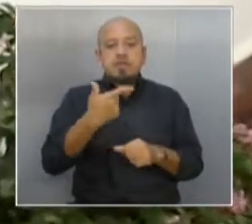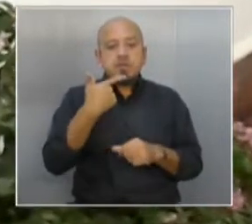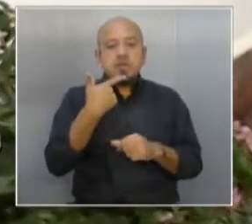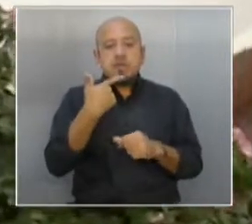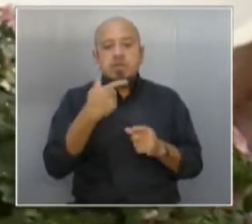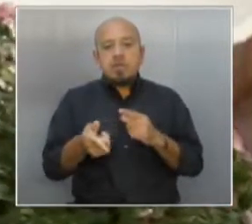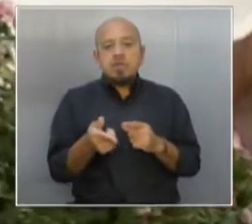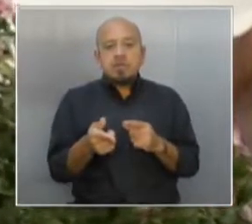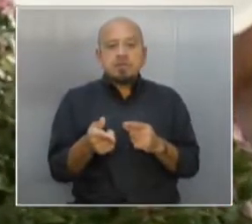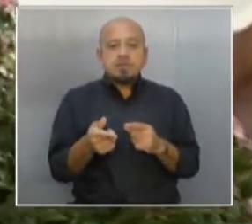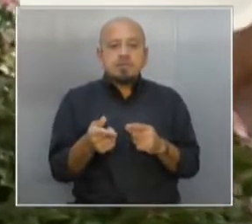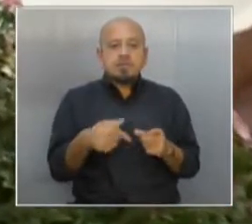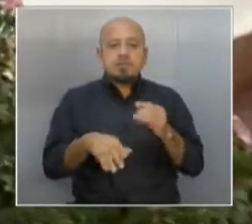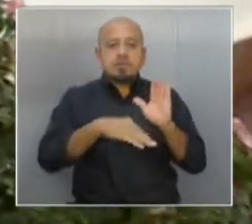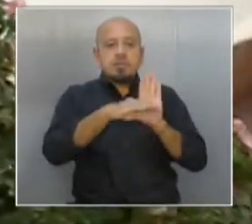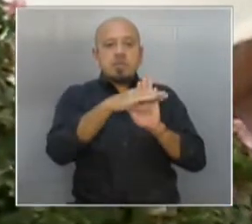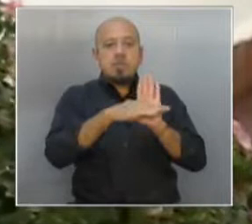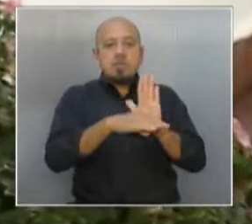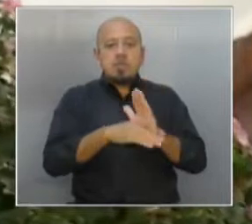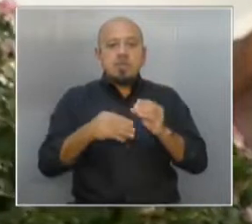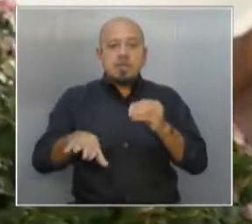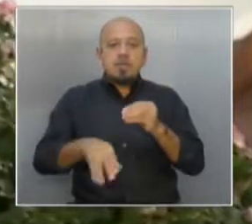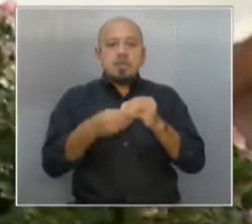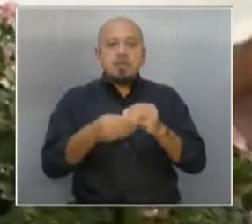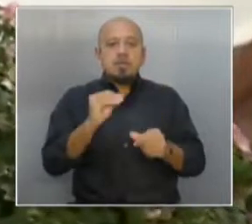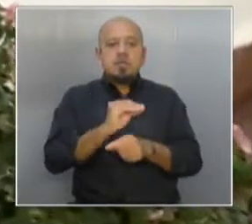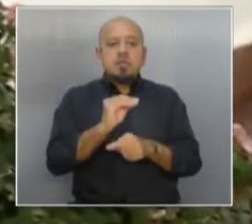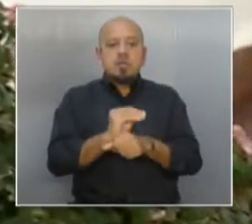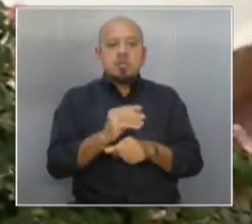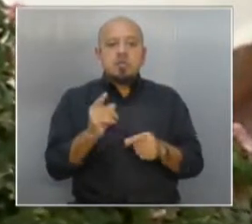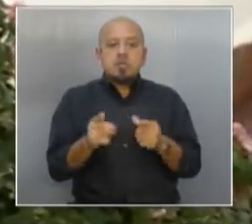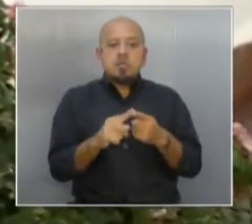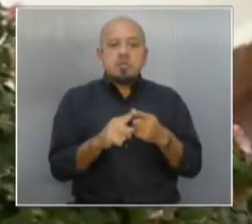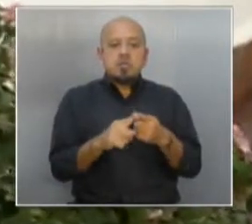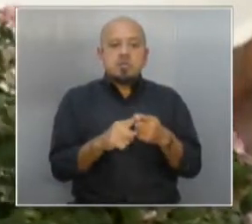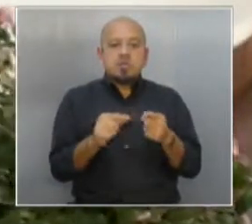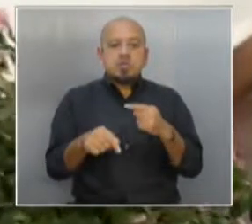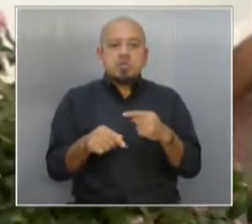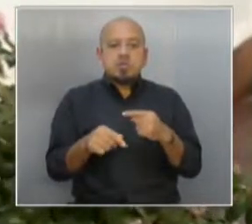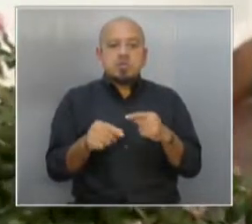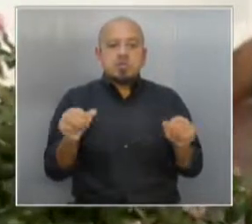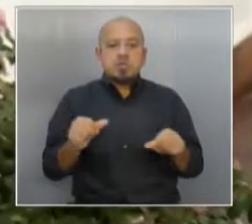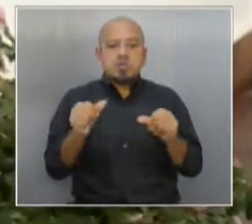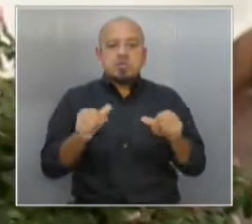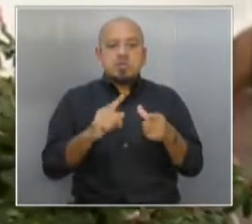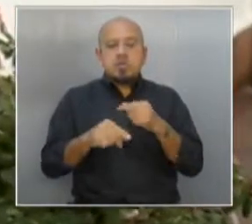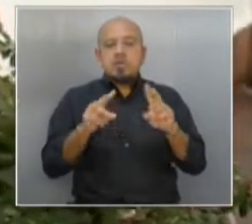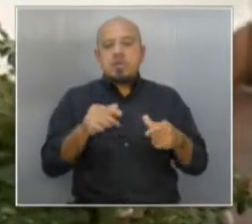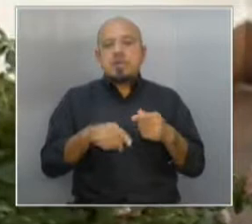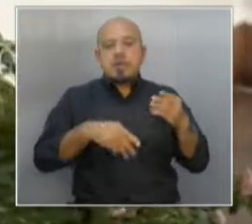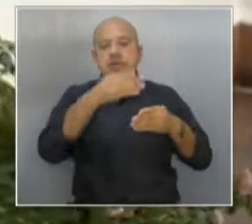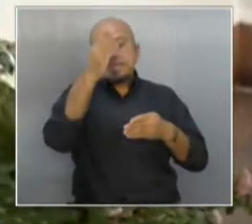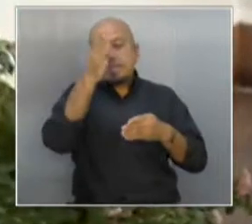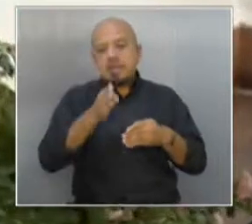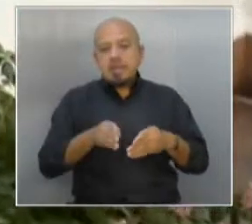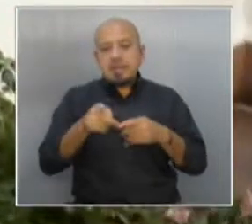decía, en el programa de extensión cultural. Se acaba de inaugurar Asimetrías Coloniales. La permanente